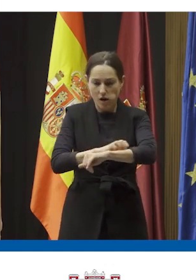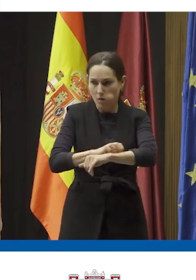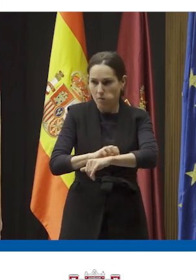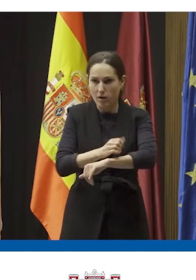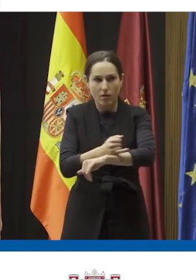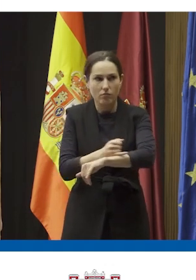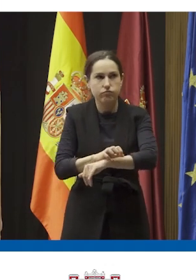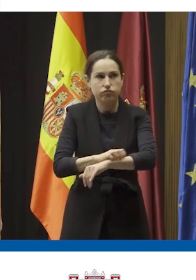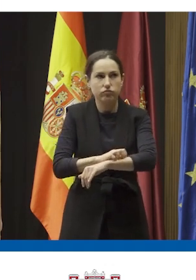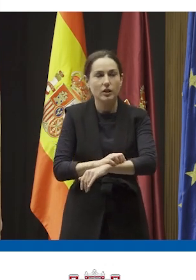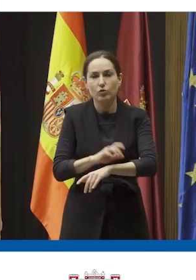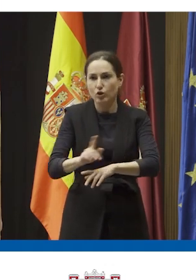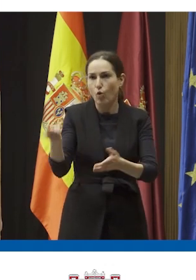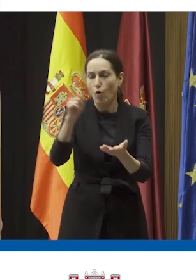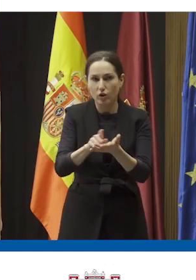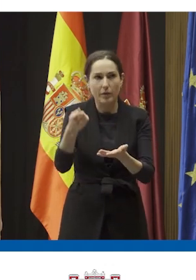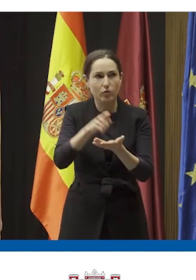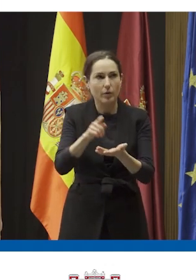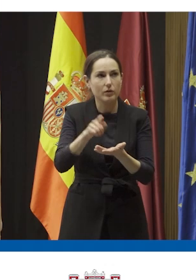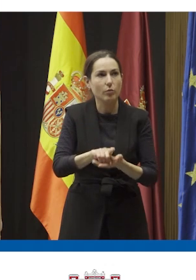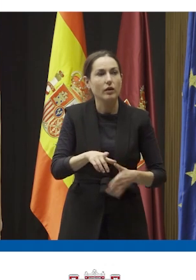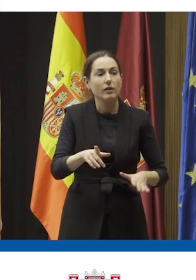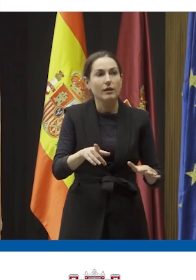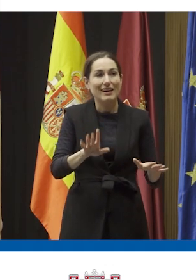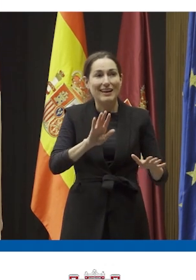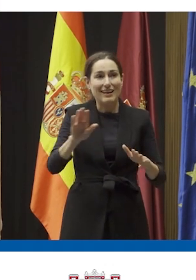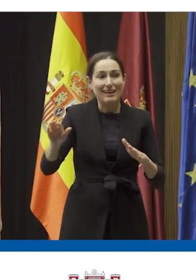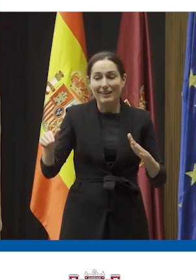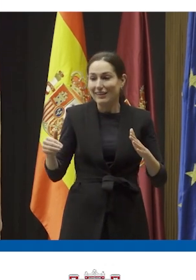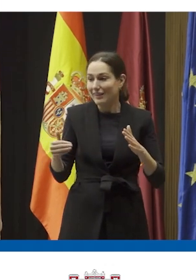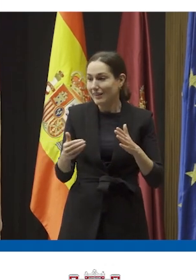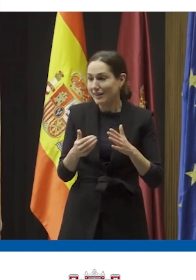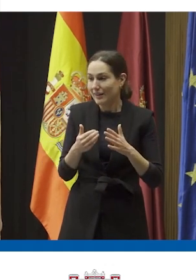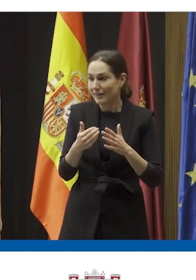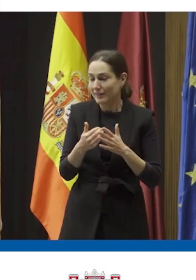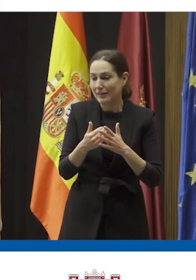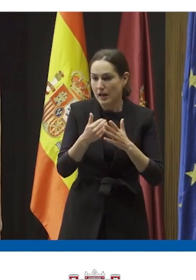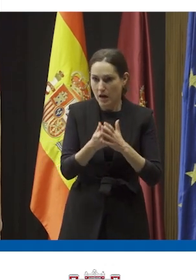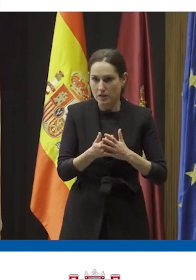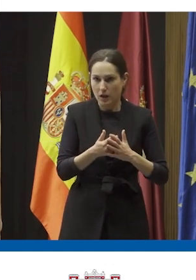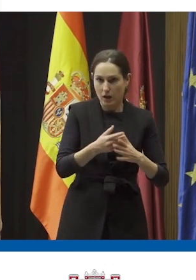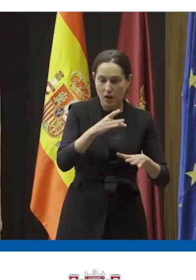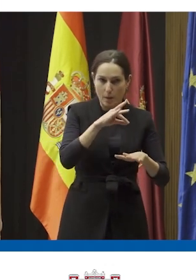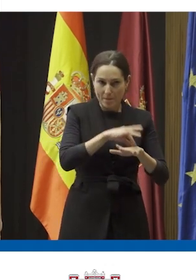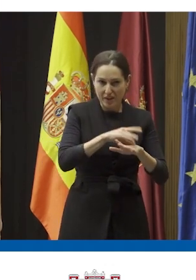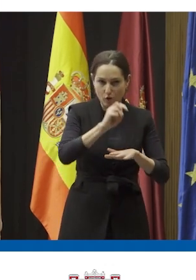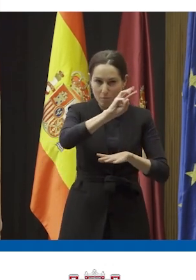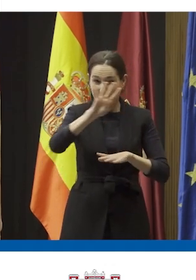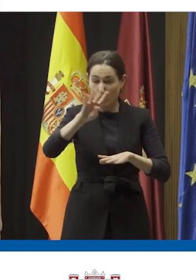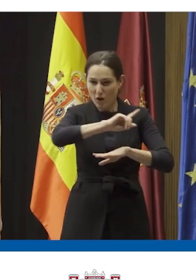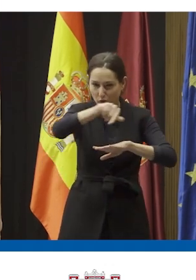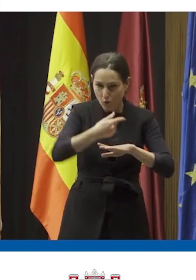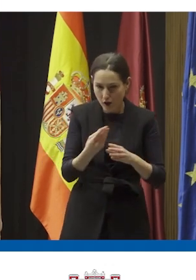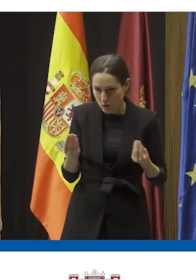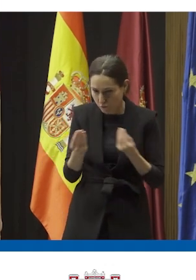no, la voy a vigilar yo 24 o 48 horas en que o yo mismo o un ayudante mío va a estar con usted. Y